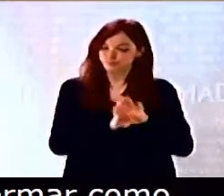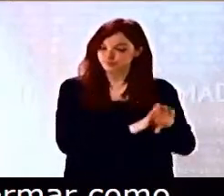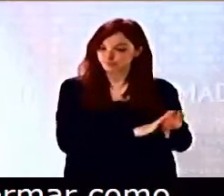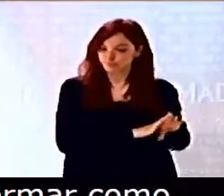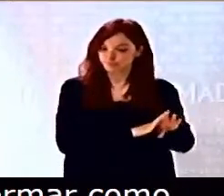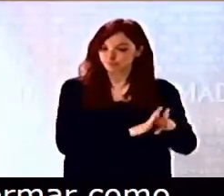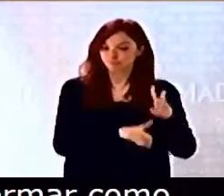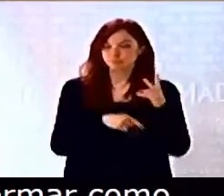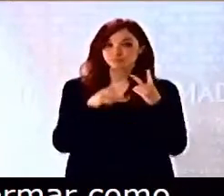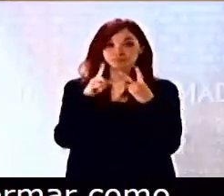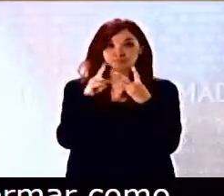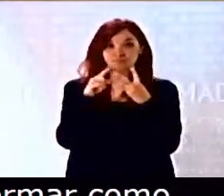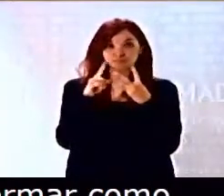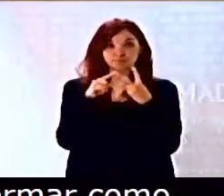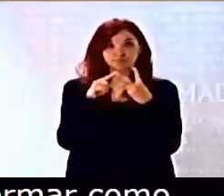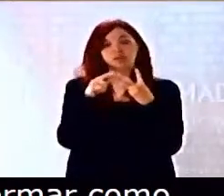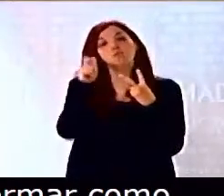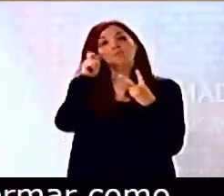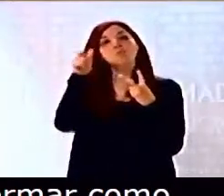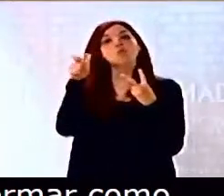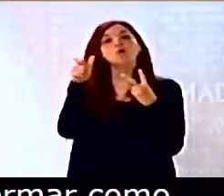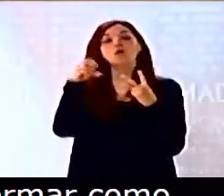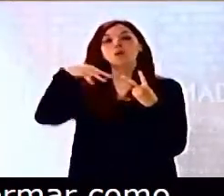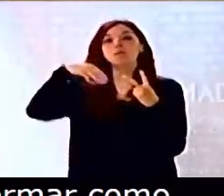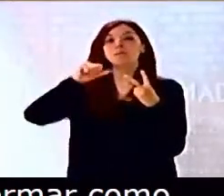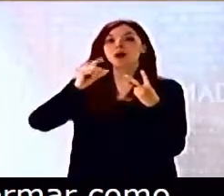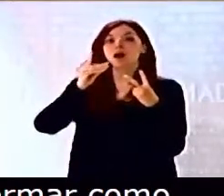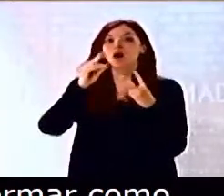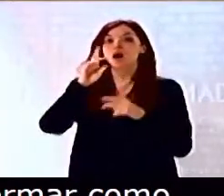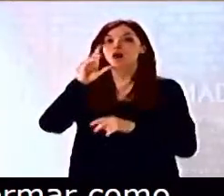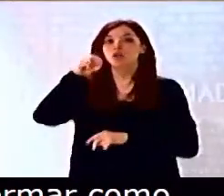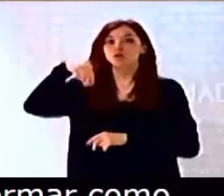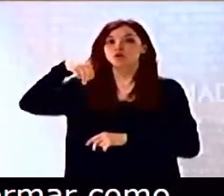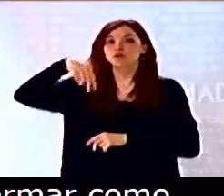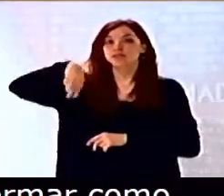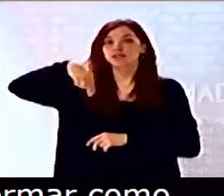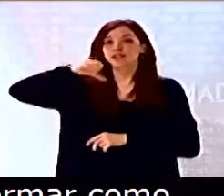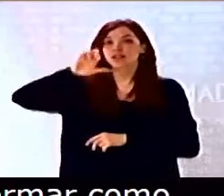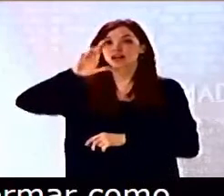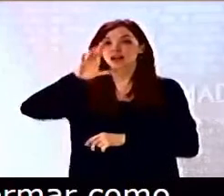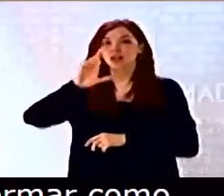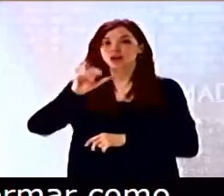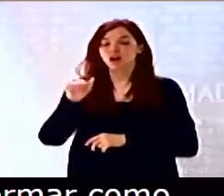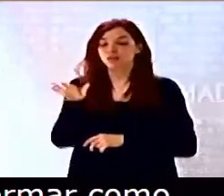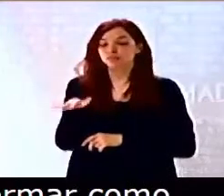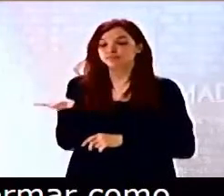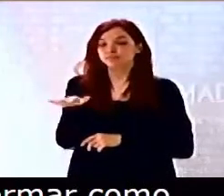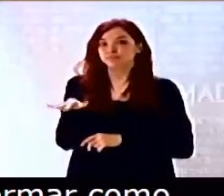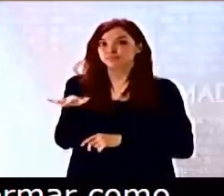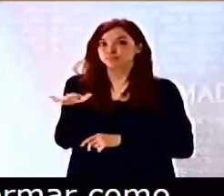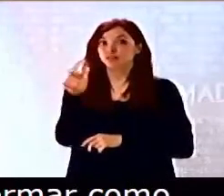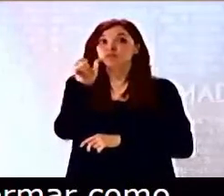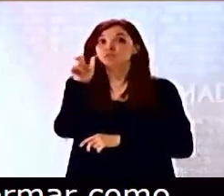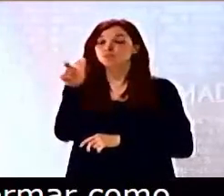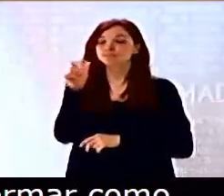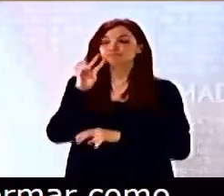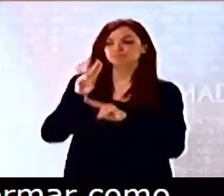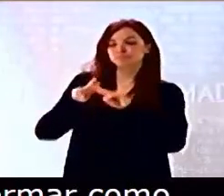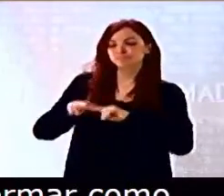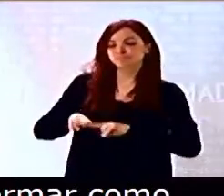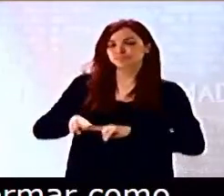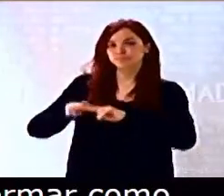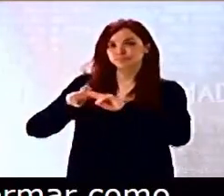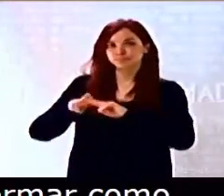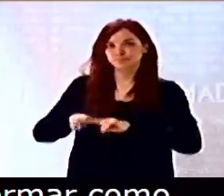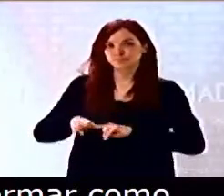En segundo lugar, la localidad de Madroñera. La localidad de Madroñera la vamos a estudiar de forma